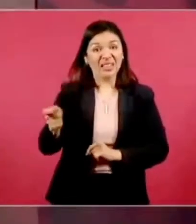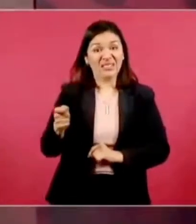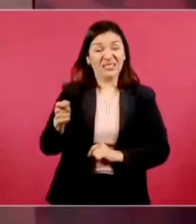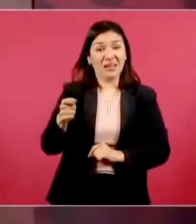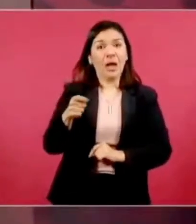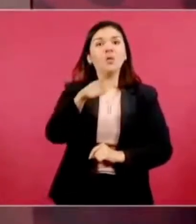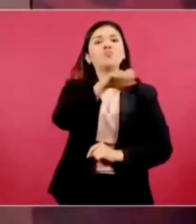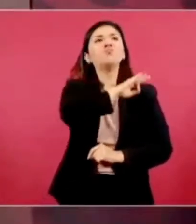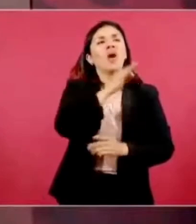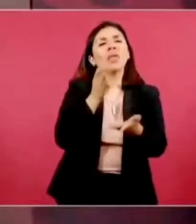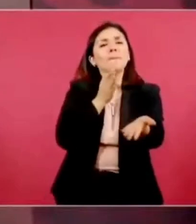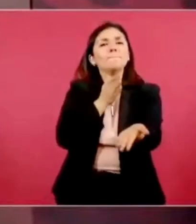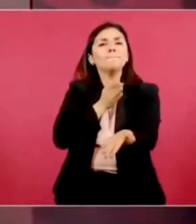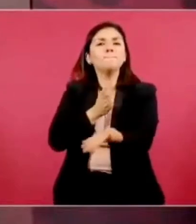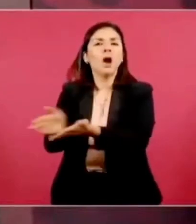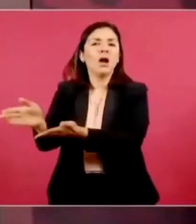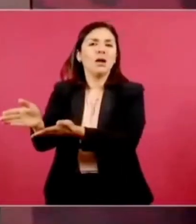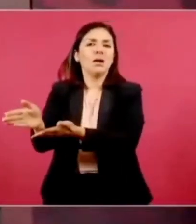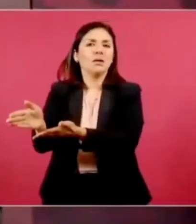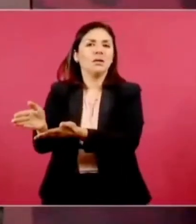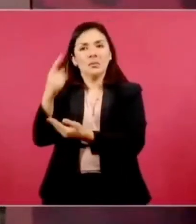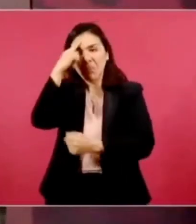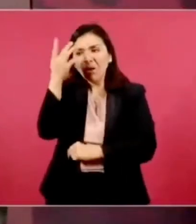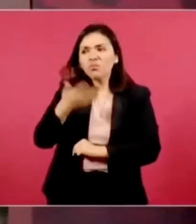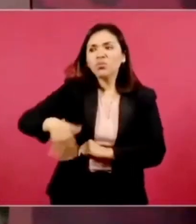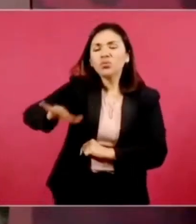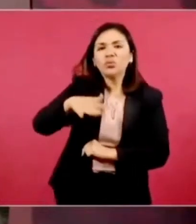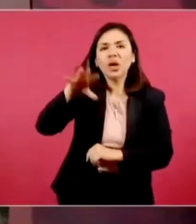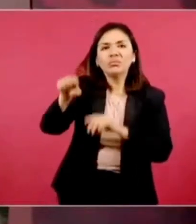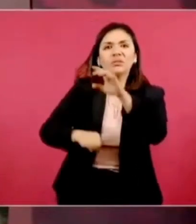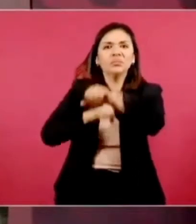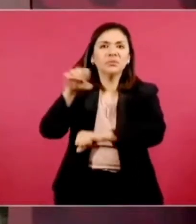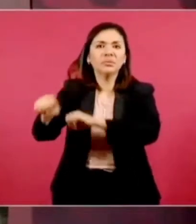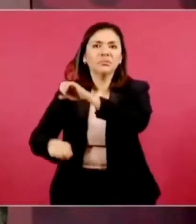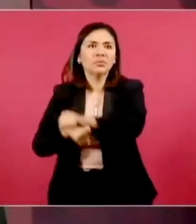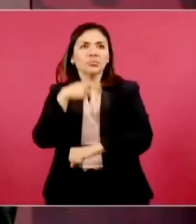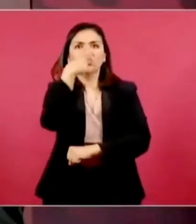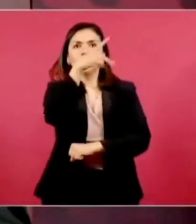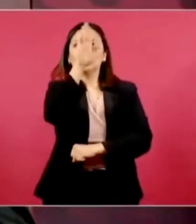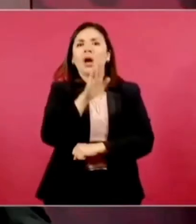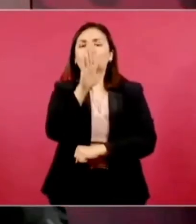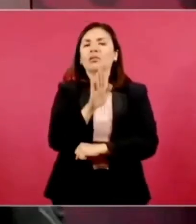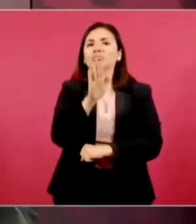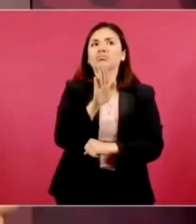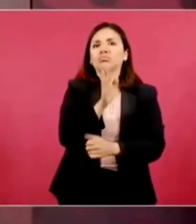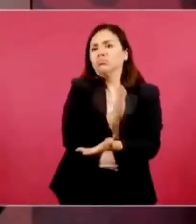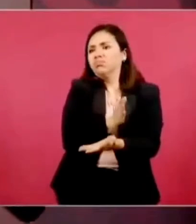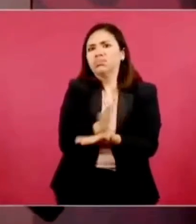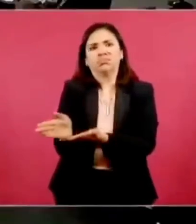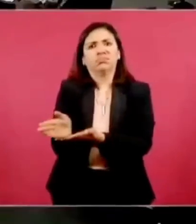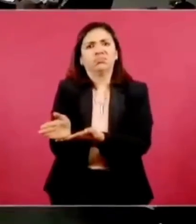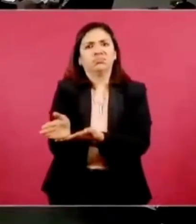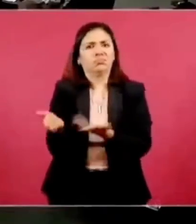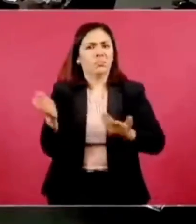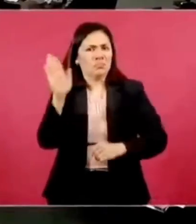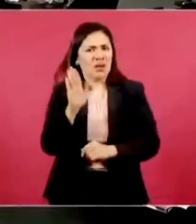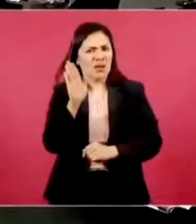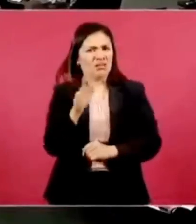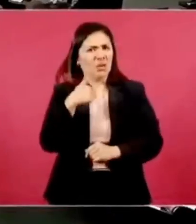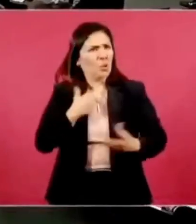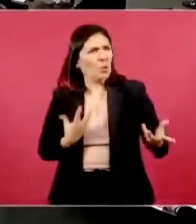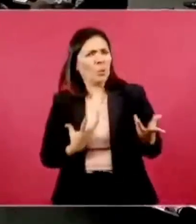fuerzas especiales a buscarlo, como si no fuésemos